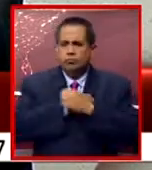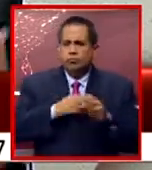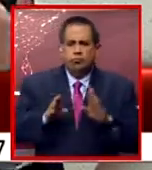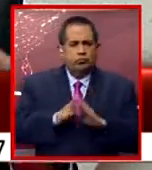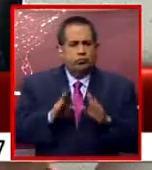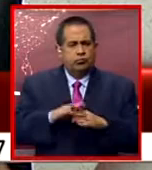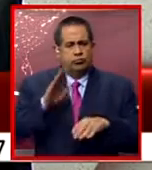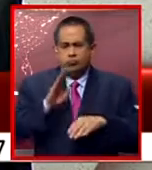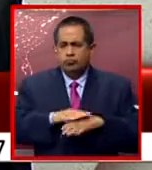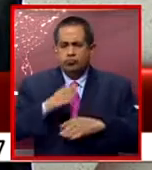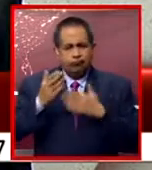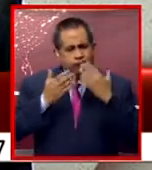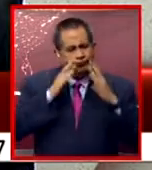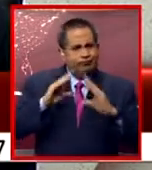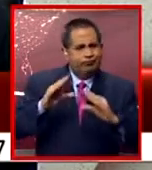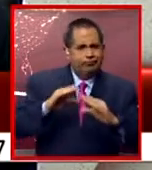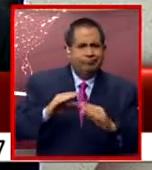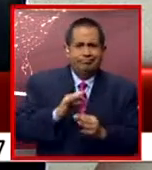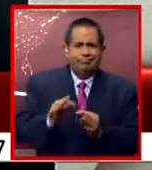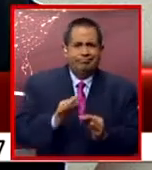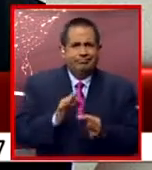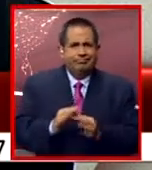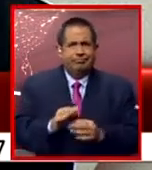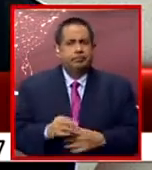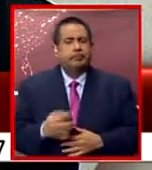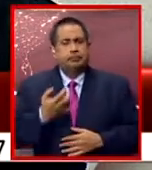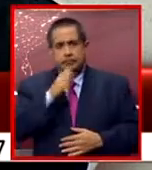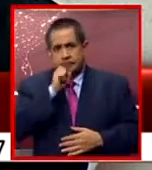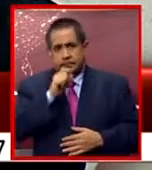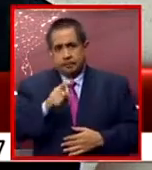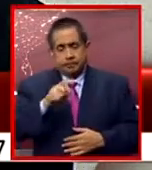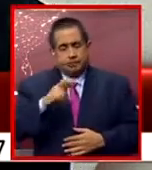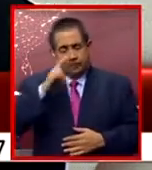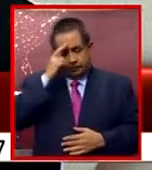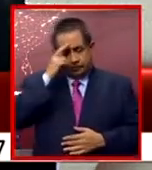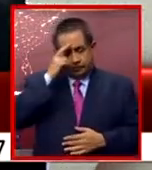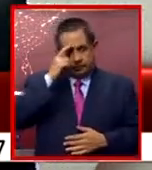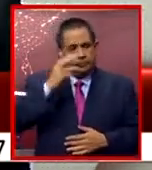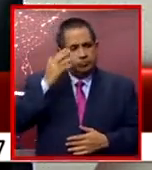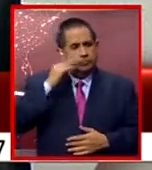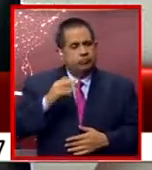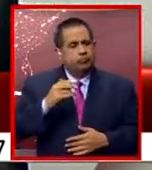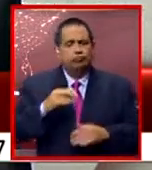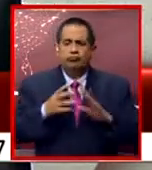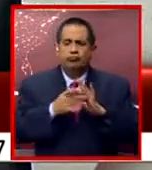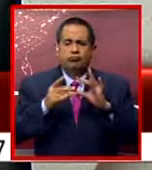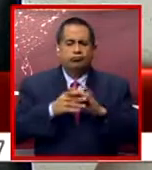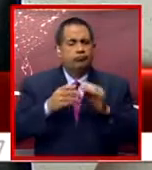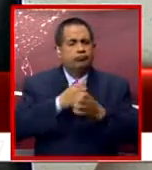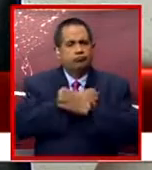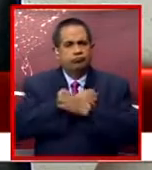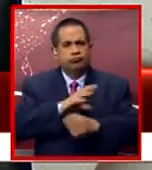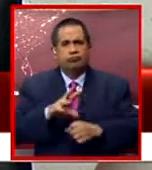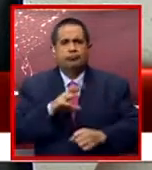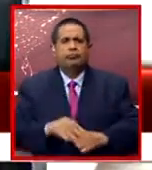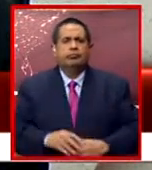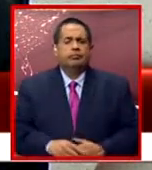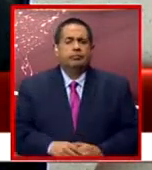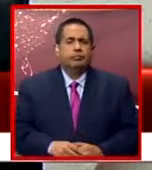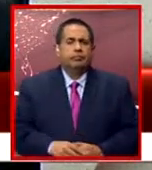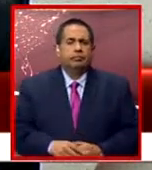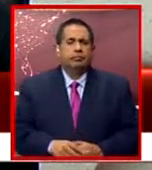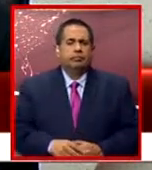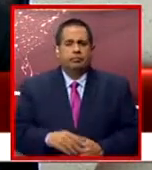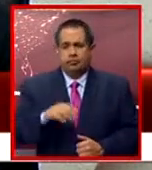modelo pedagógico en estas escuelas y por supuesto también rescatar la infraestructura educativa.